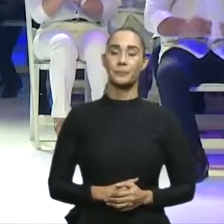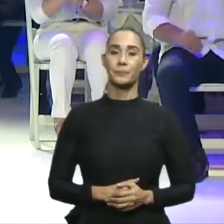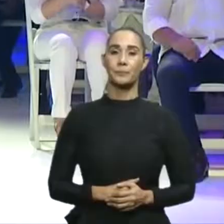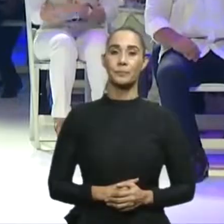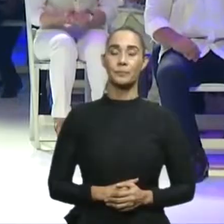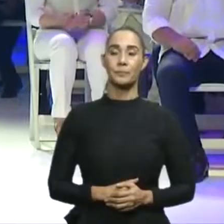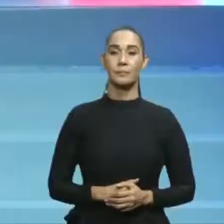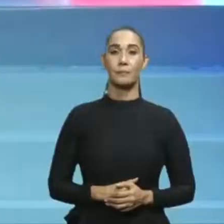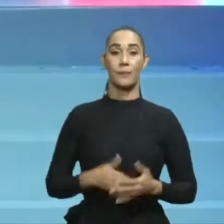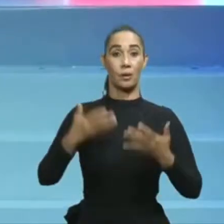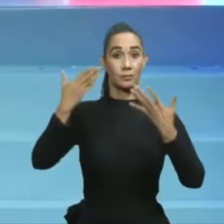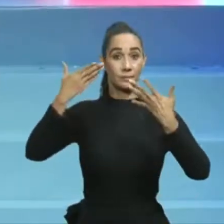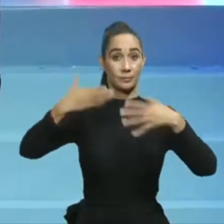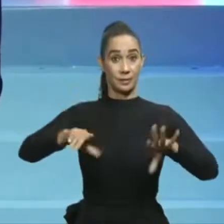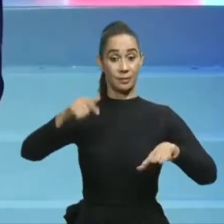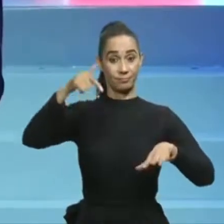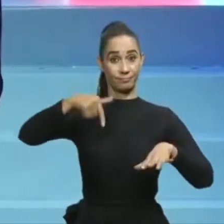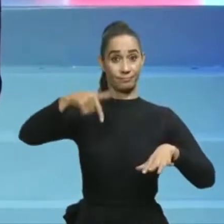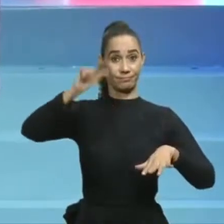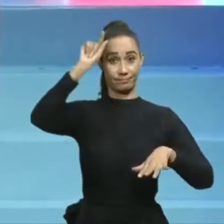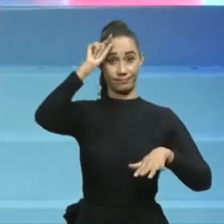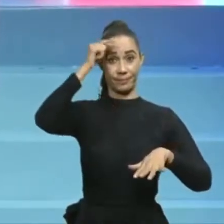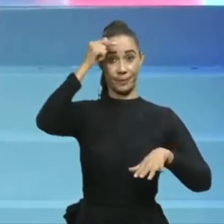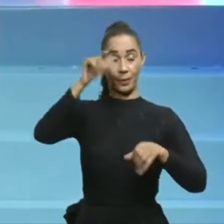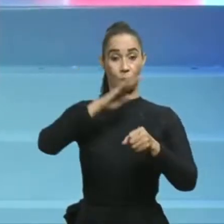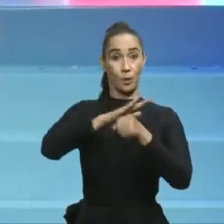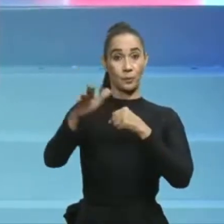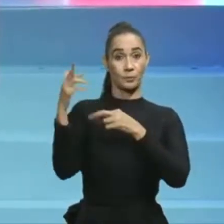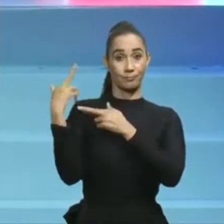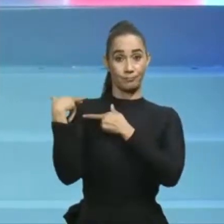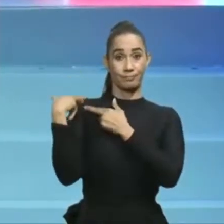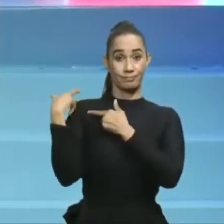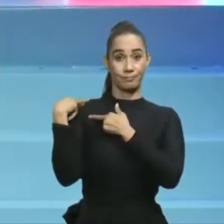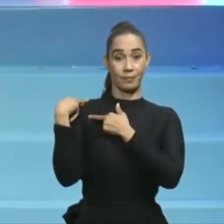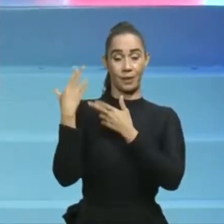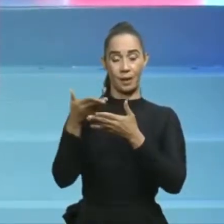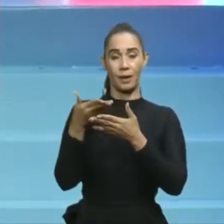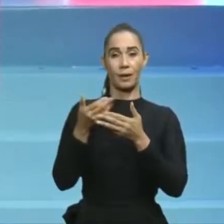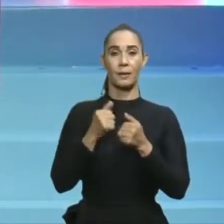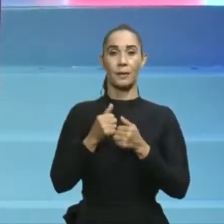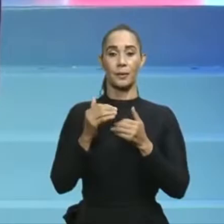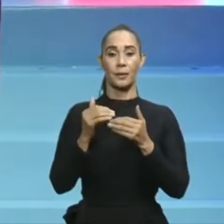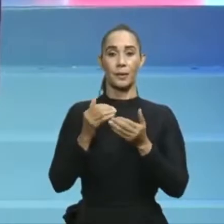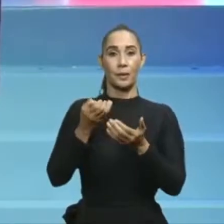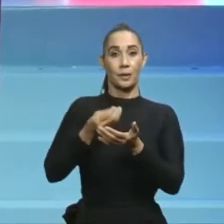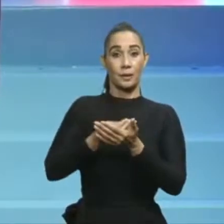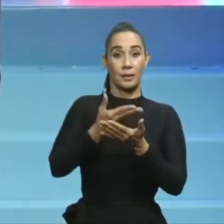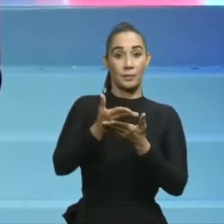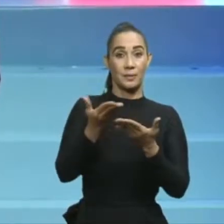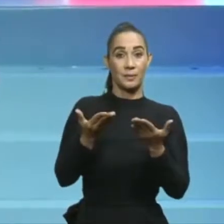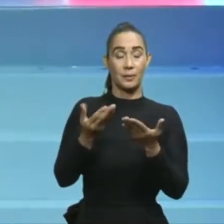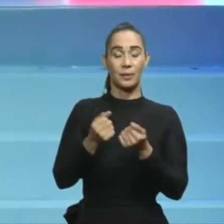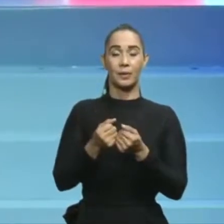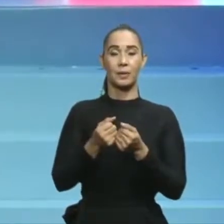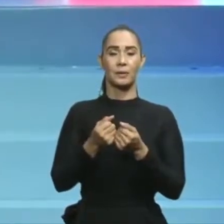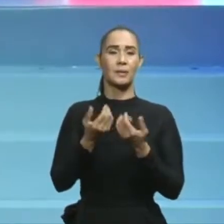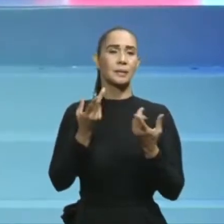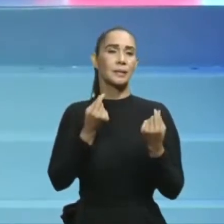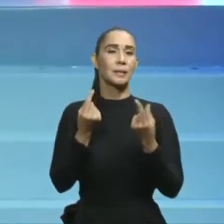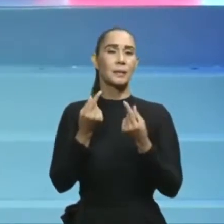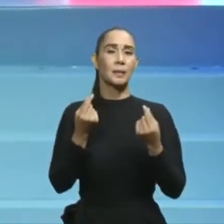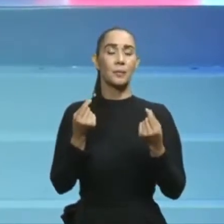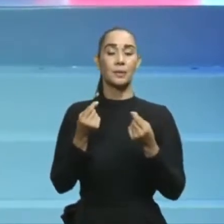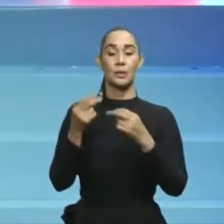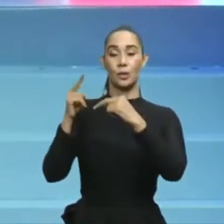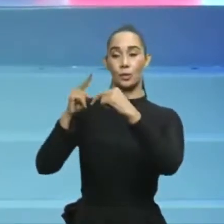pero ya este gobierno cumpliendo con su responsabilidad nos hemos adelantado en cuanto a inversión y estamos ejecutando la